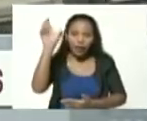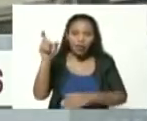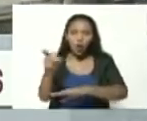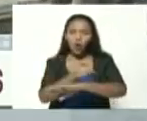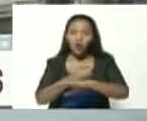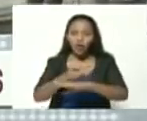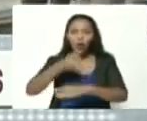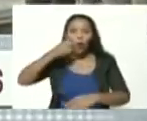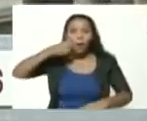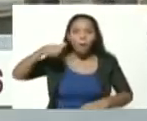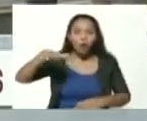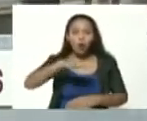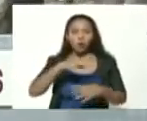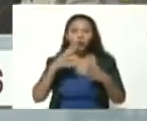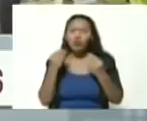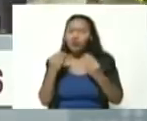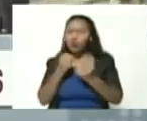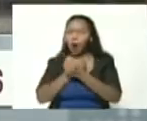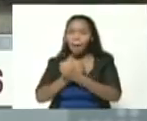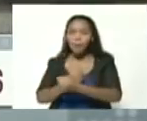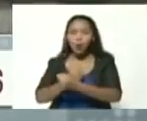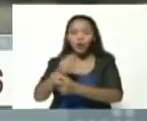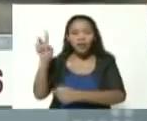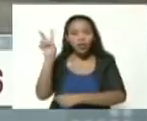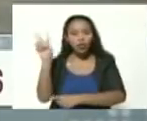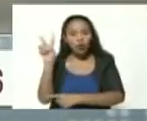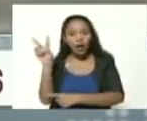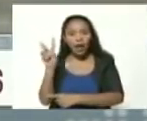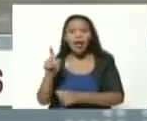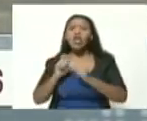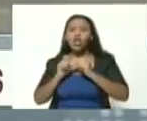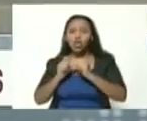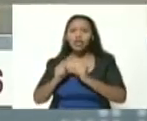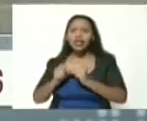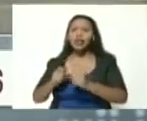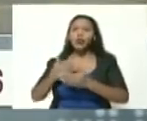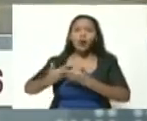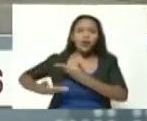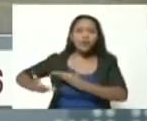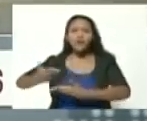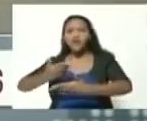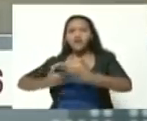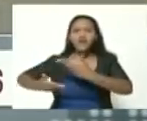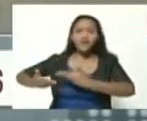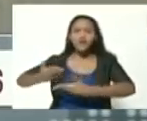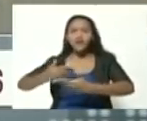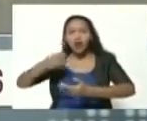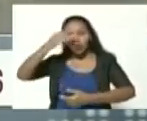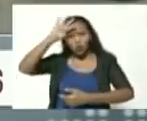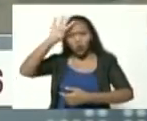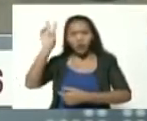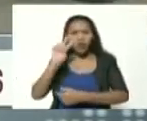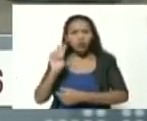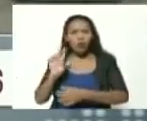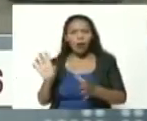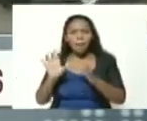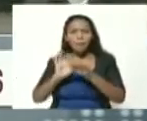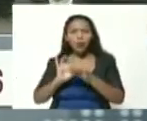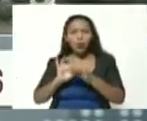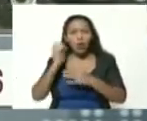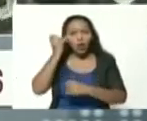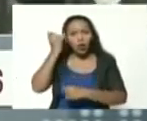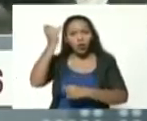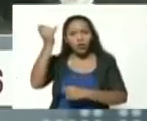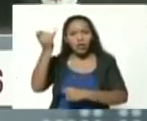su pueblo, tanto amor por Venezuela, y que siga la cooperación Cuba-Venezuela, imperada en los